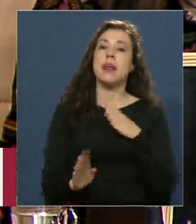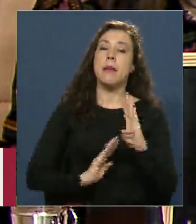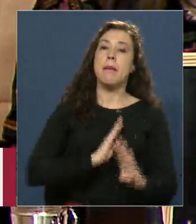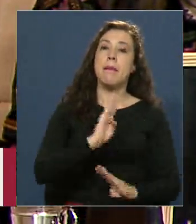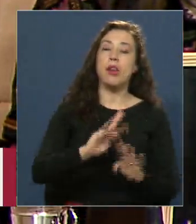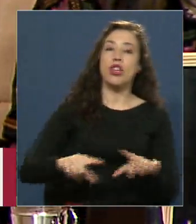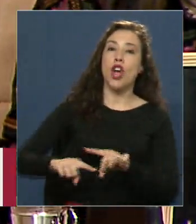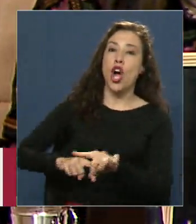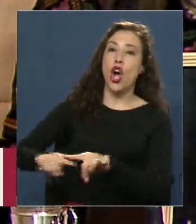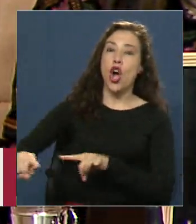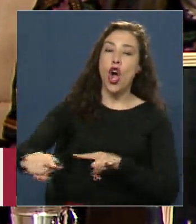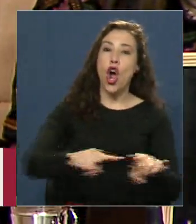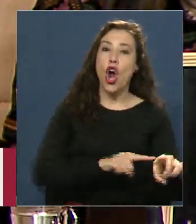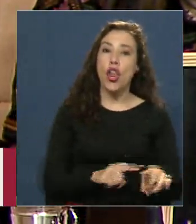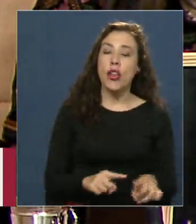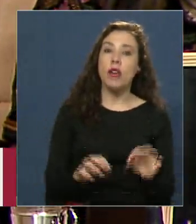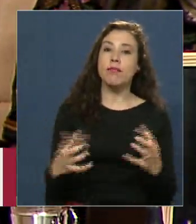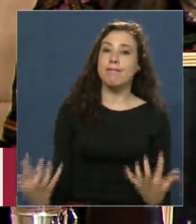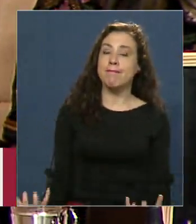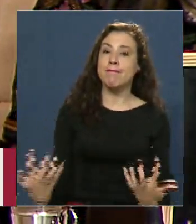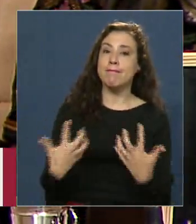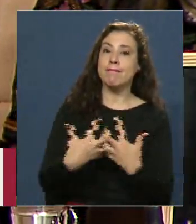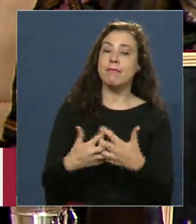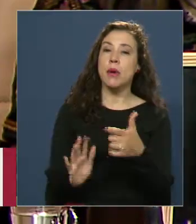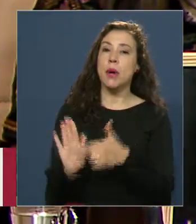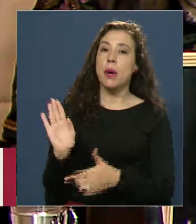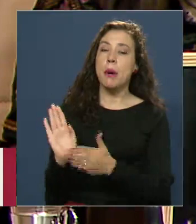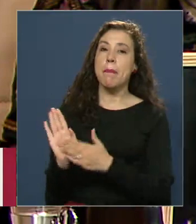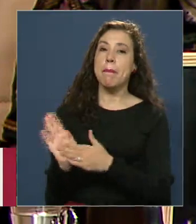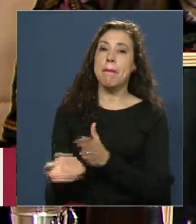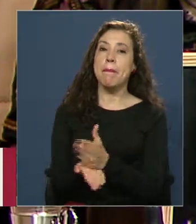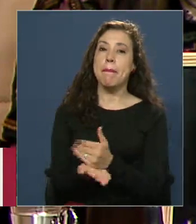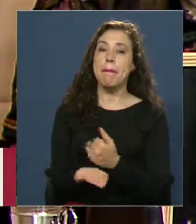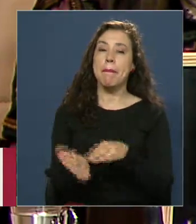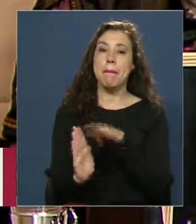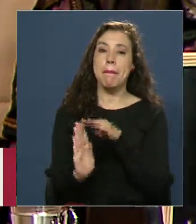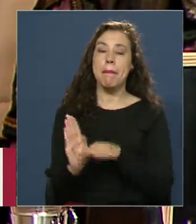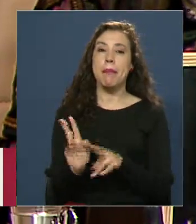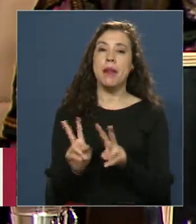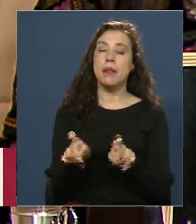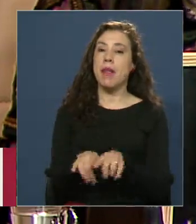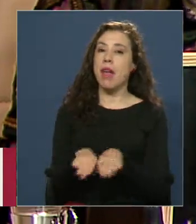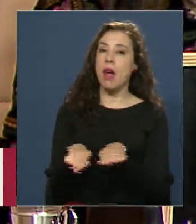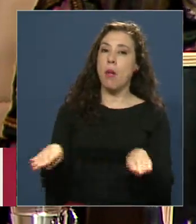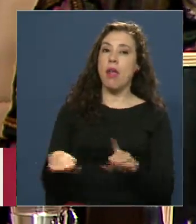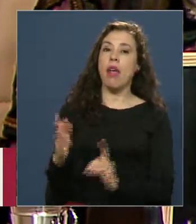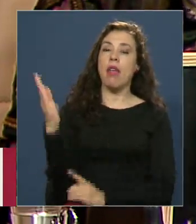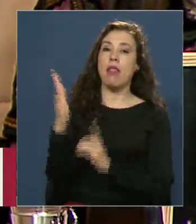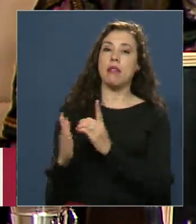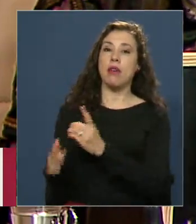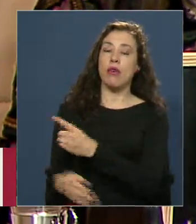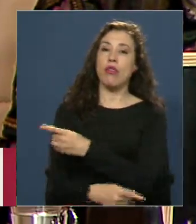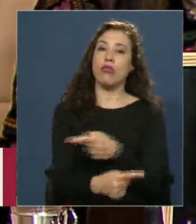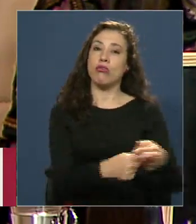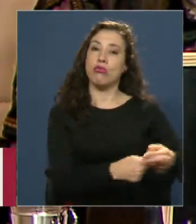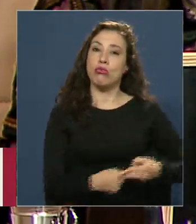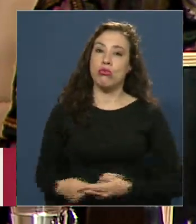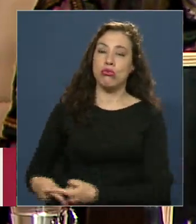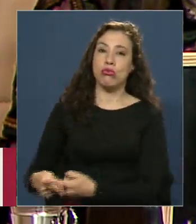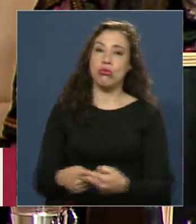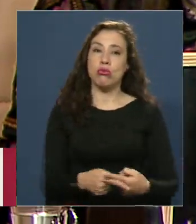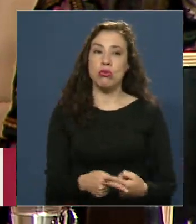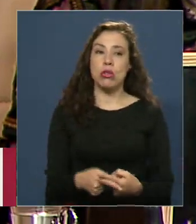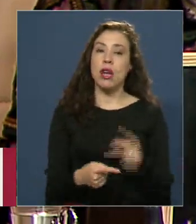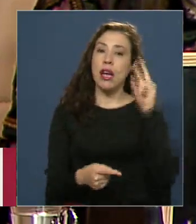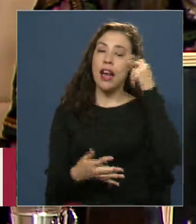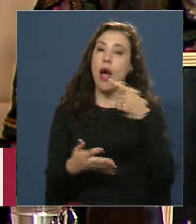por la coordinación, consistencia y coherencia de las políticas, planes y programas en materia de equidad y desarrollo social. Se han